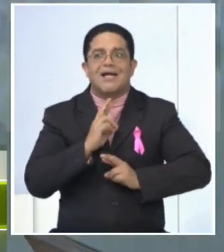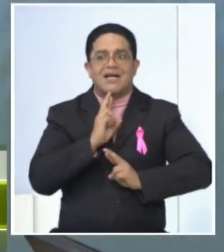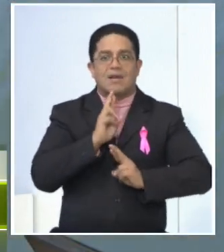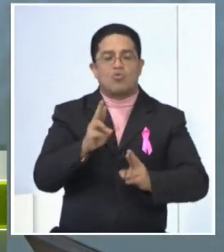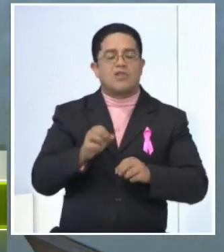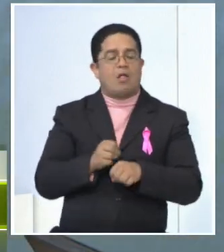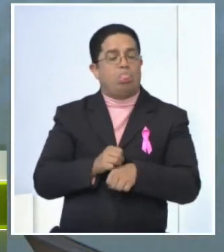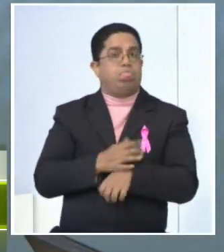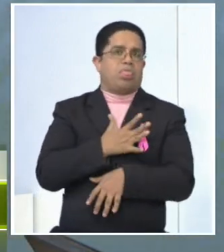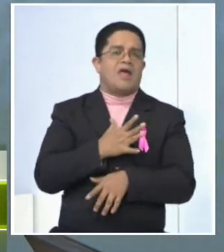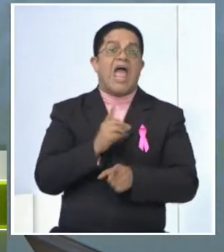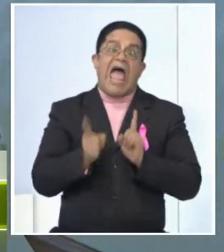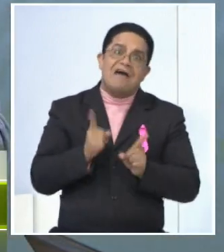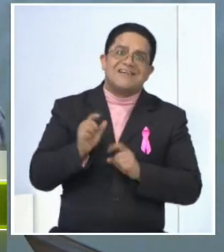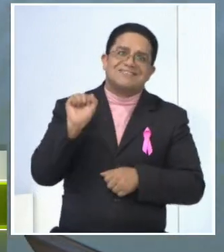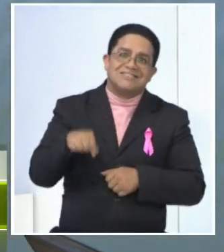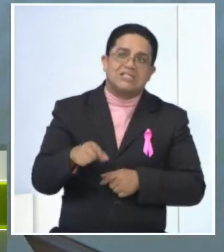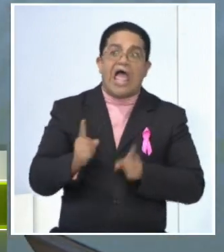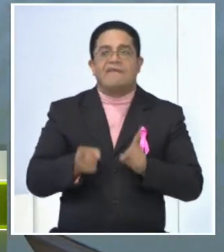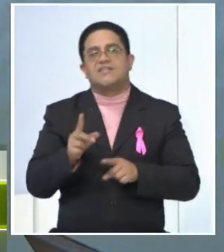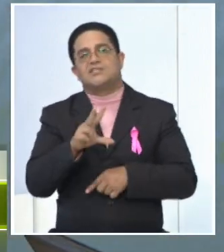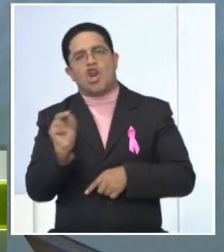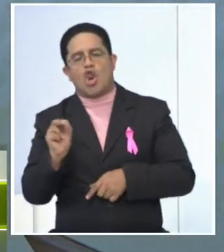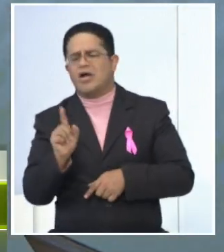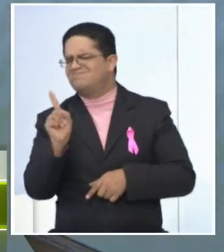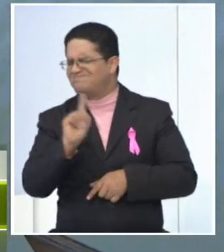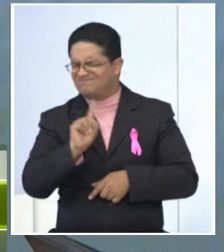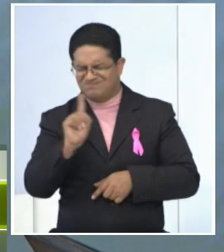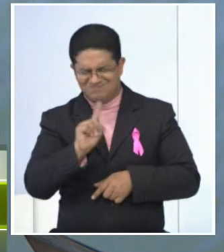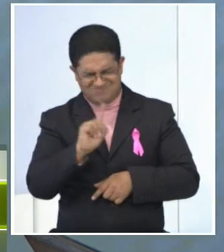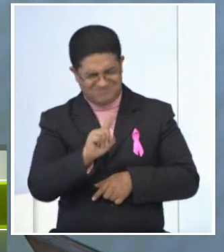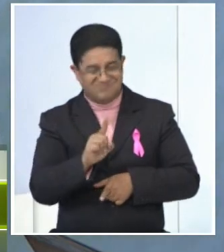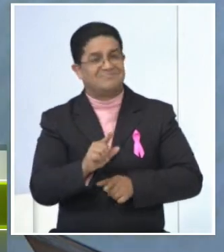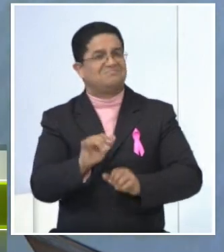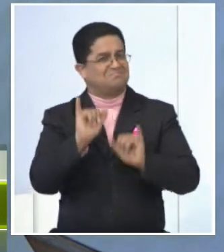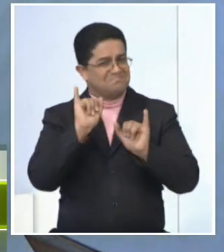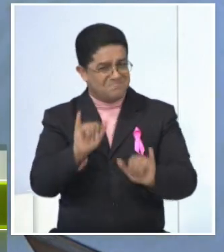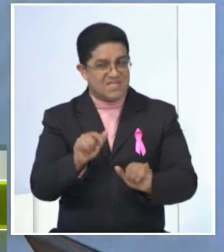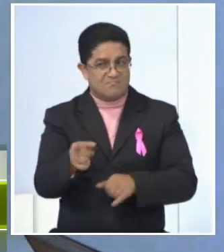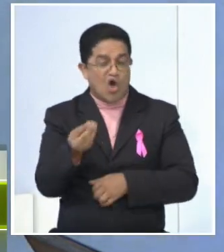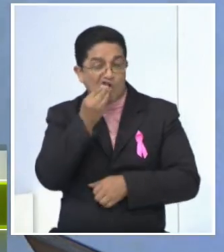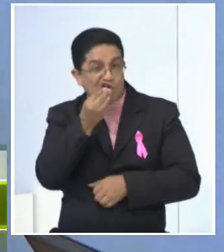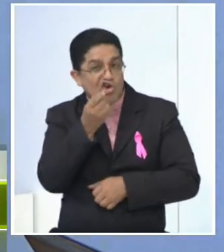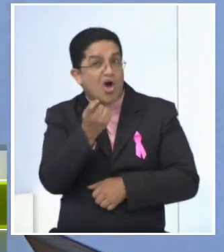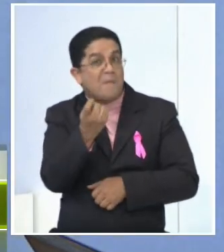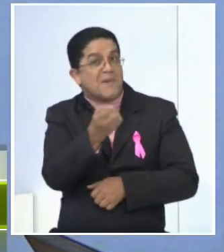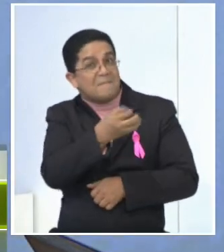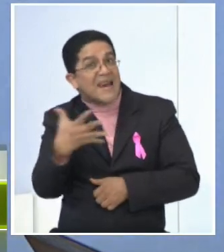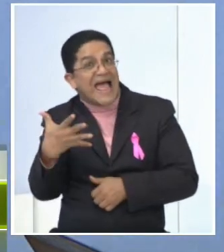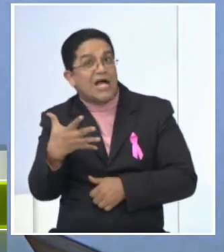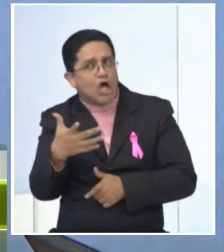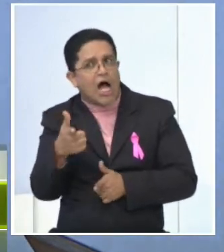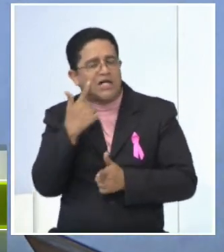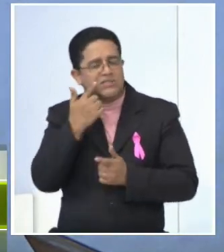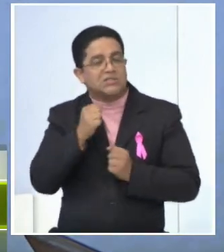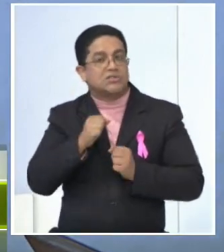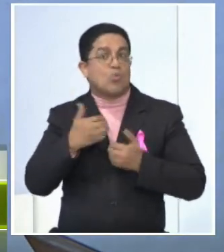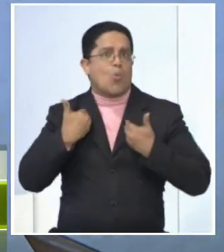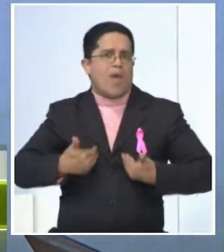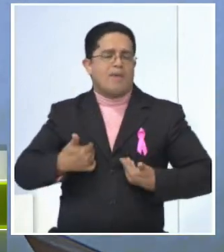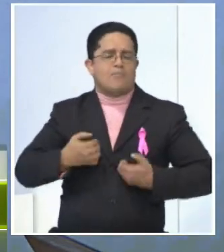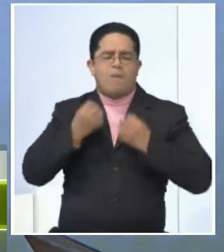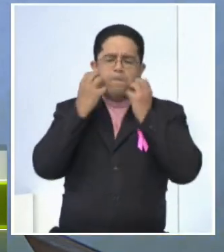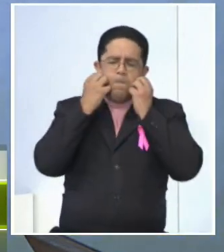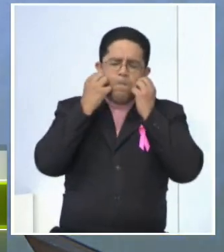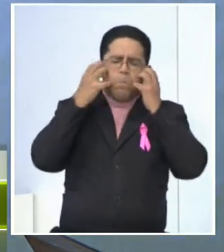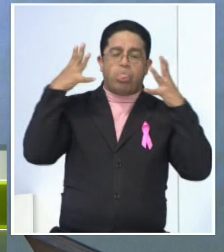veces sí, a veces no, que si el arroz está cocido, que si está así amarillo, verde, tostado, no. O sea, tiene que ser cada vez para que sea considerado